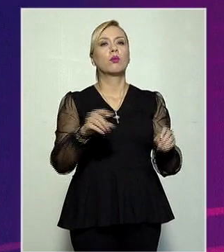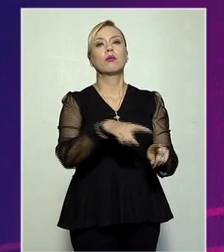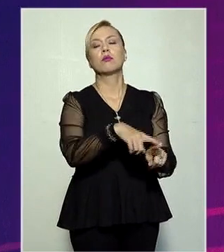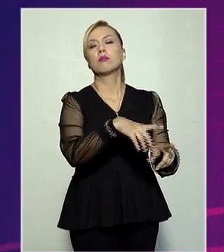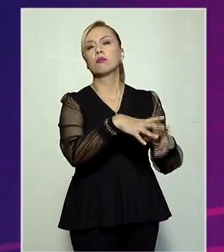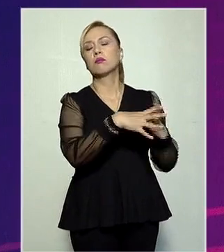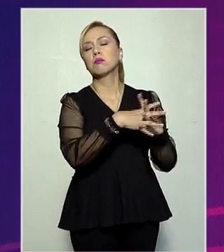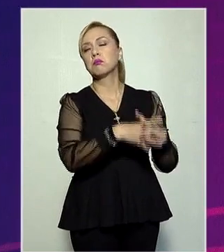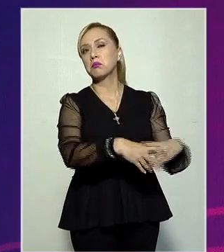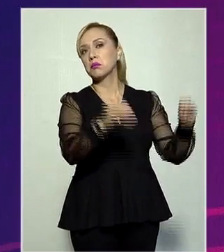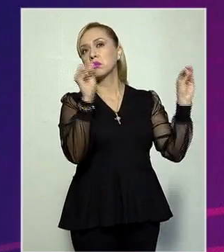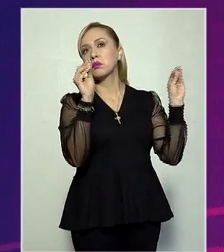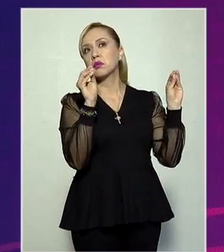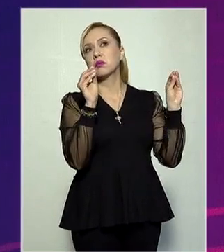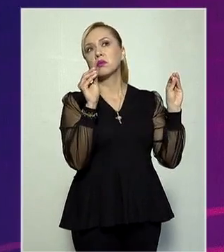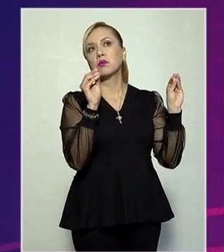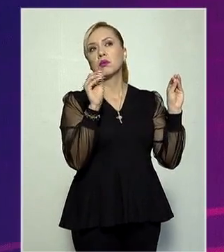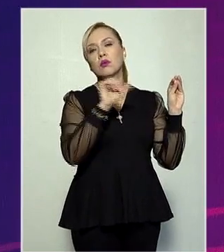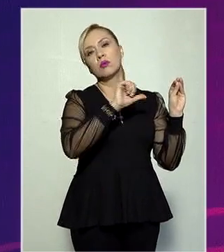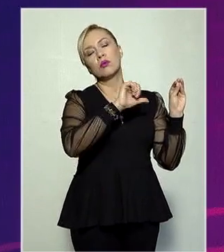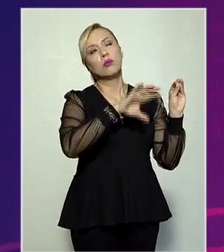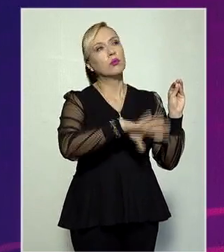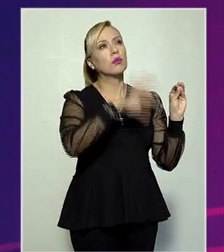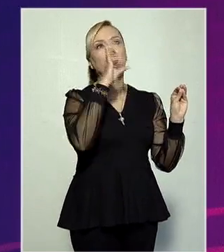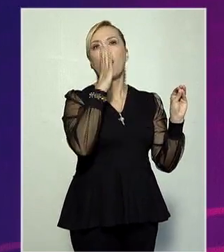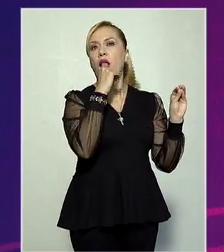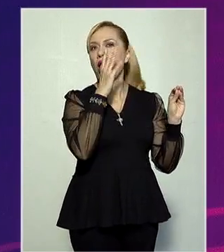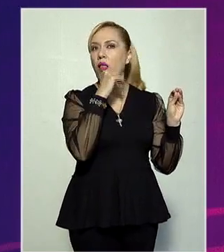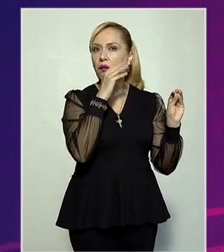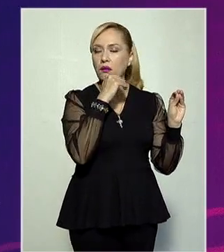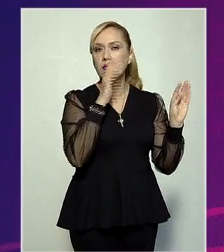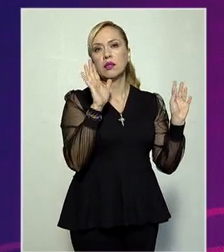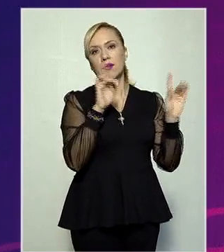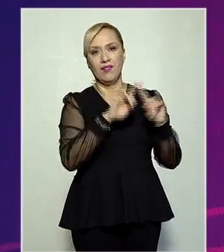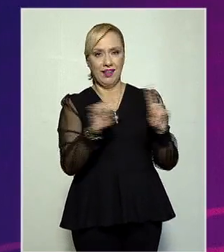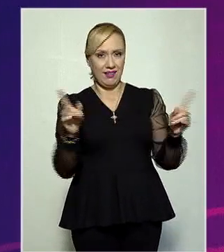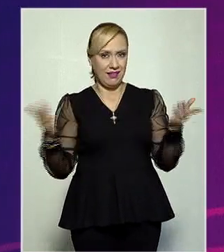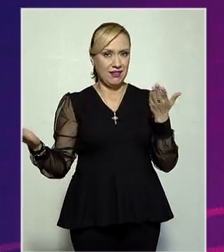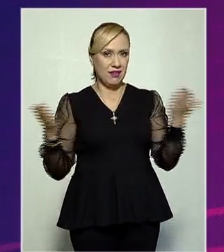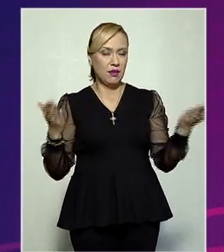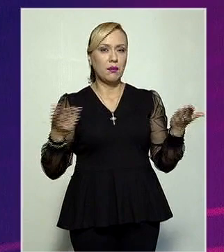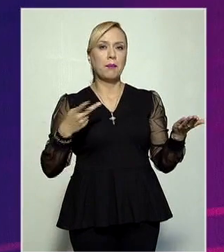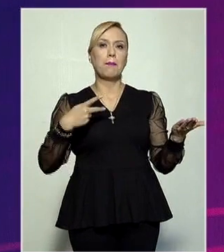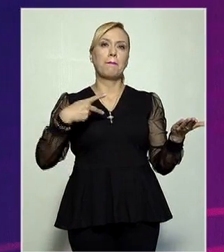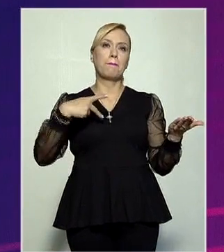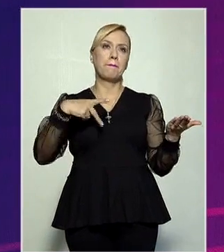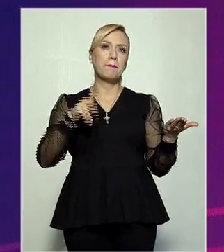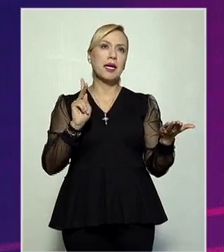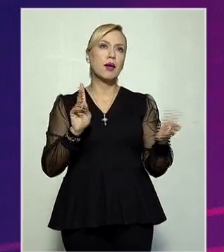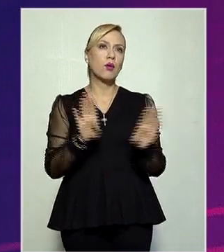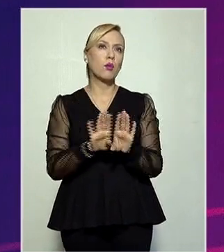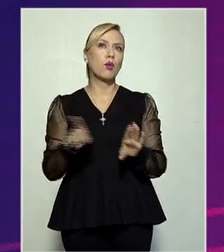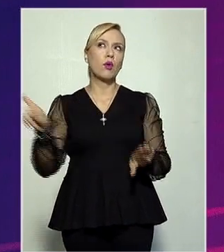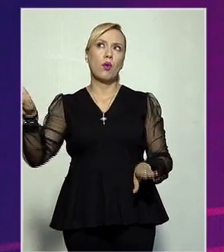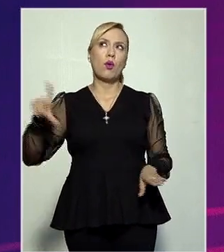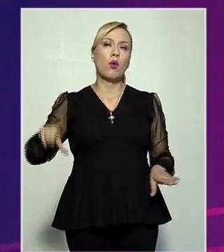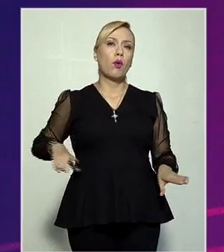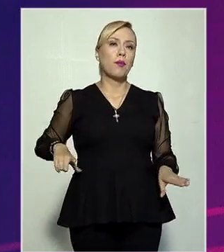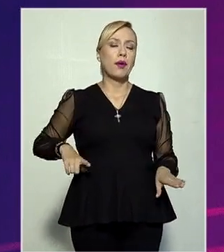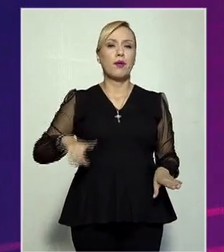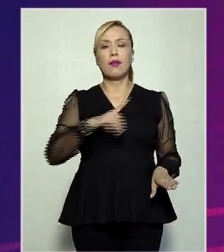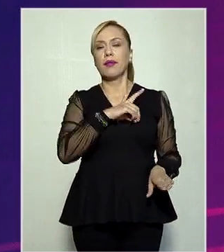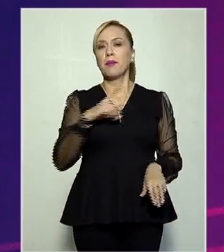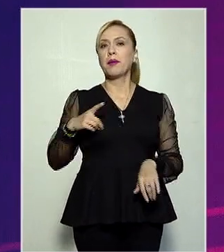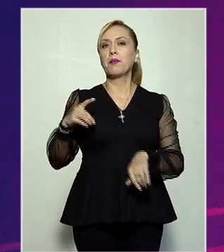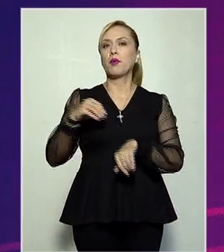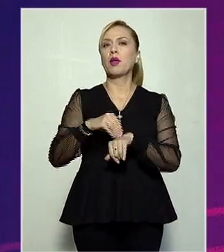localización, pues la búsqueda es otra, pero en realidad creo que la parte de concebir la búsqueda como una política pública implica que